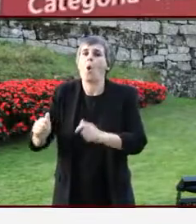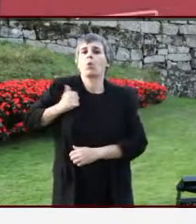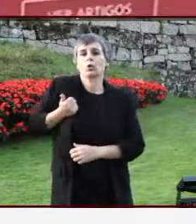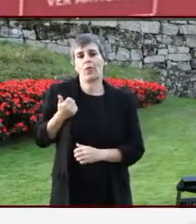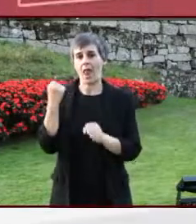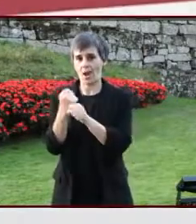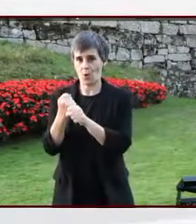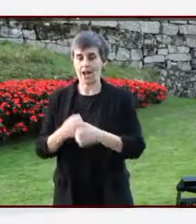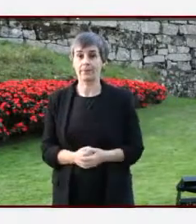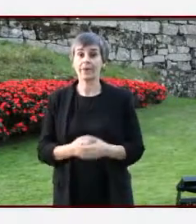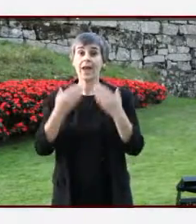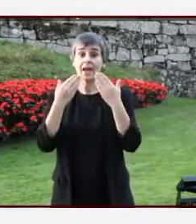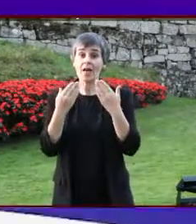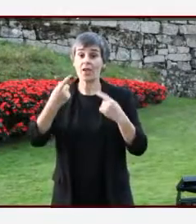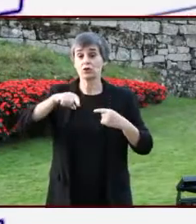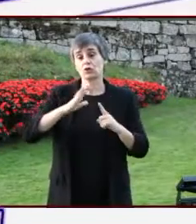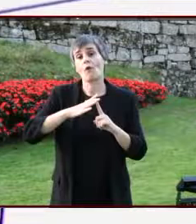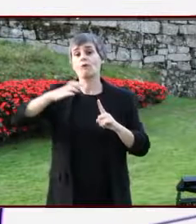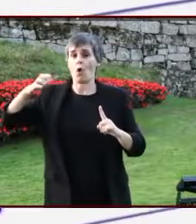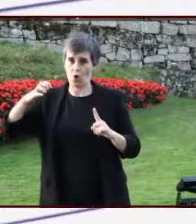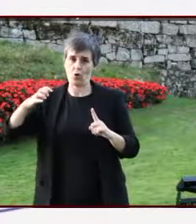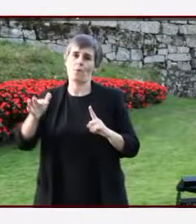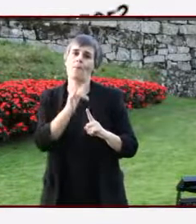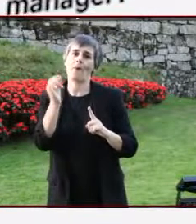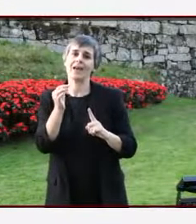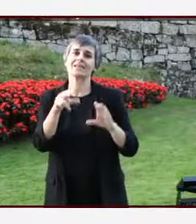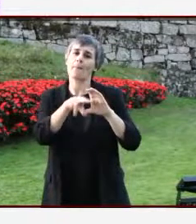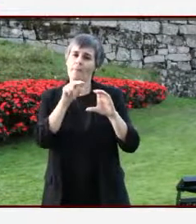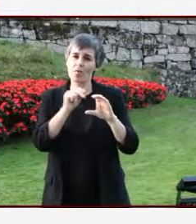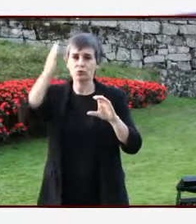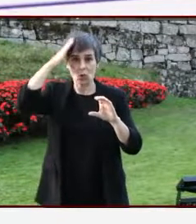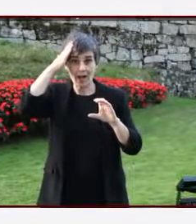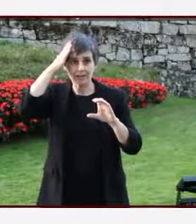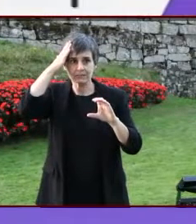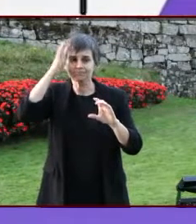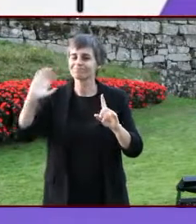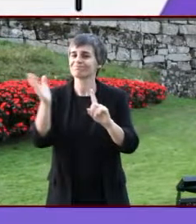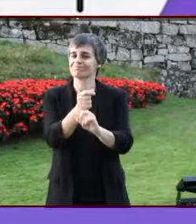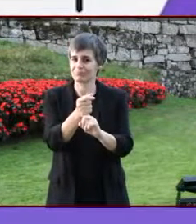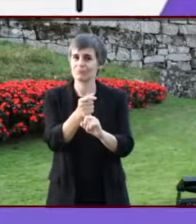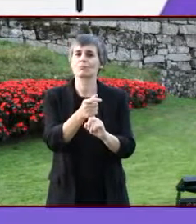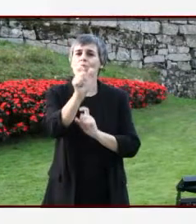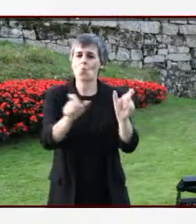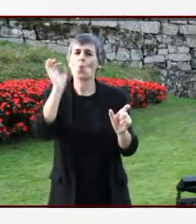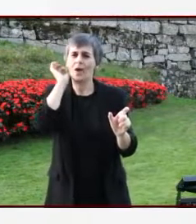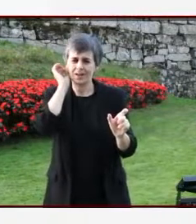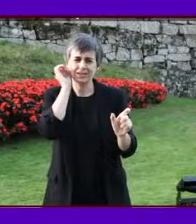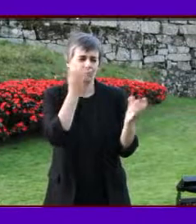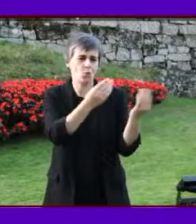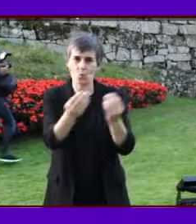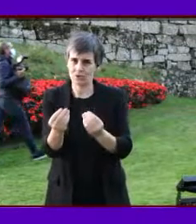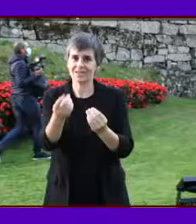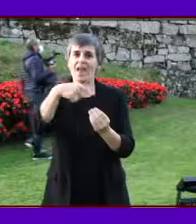Grazas ao noso foro e aos nosos videotutoriais, logramos que centos de mozas coñezan algunhas claves para impulsar os seus